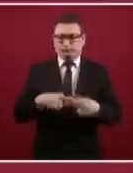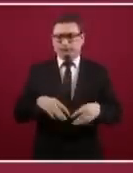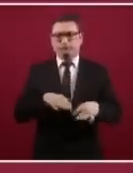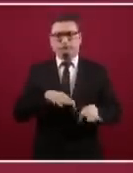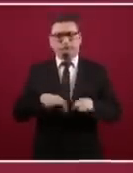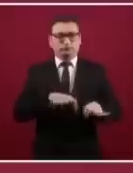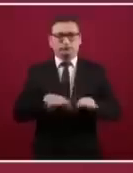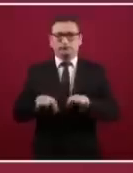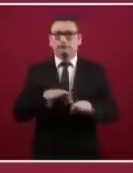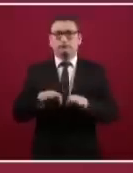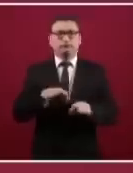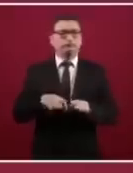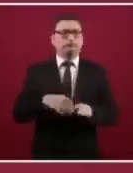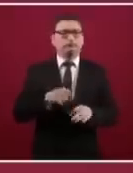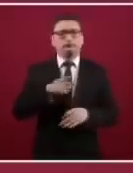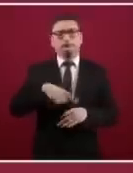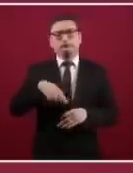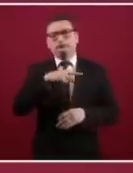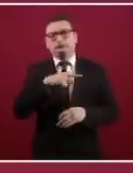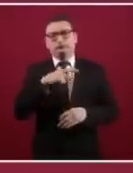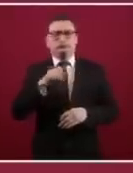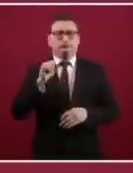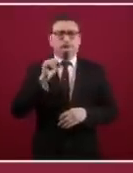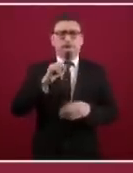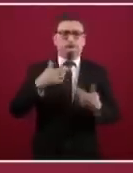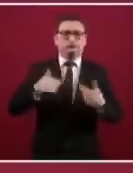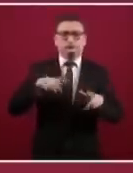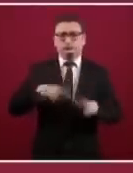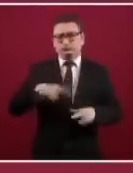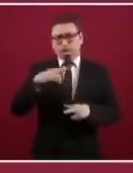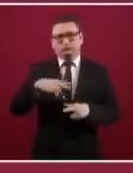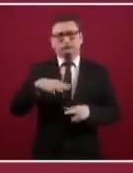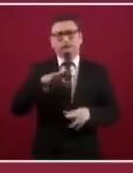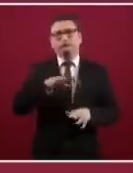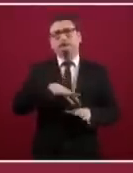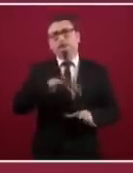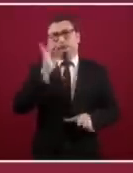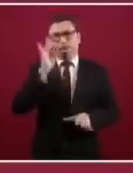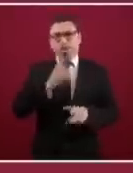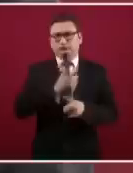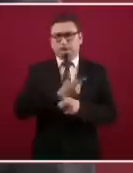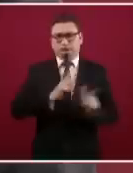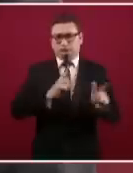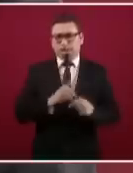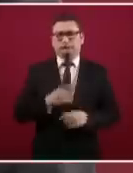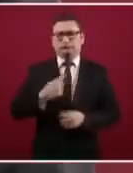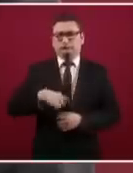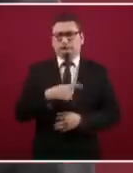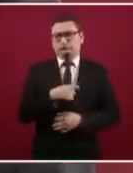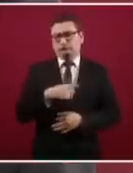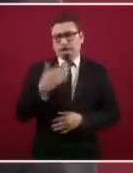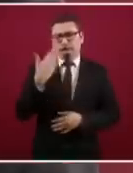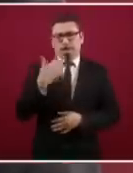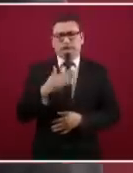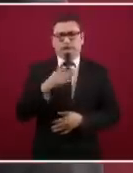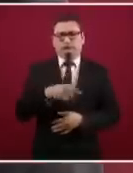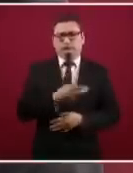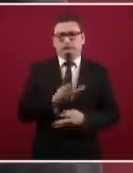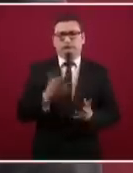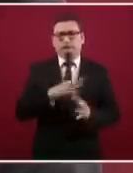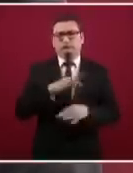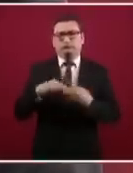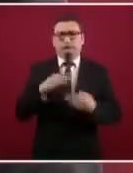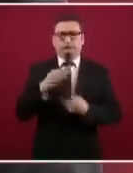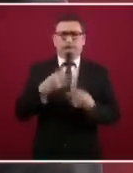sus representantes. Y desde luego que estamos a favor de que mejoren los